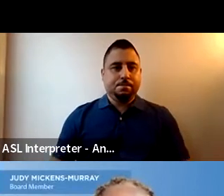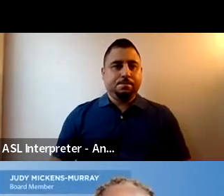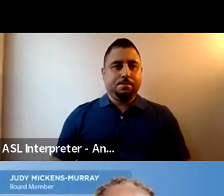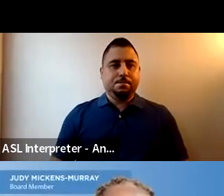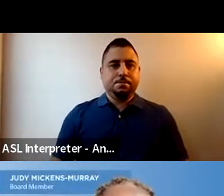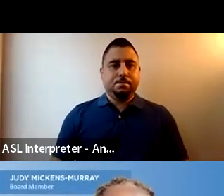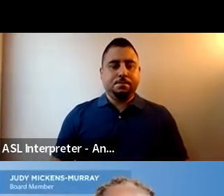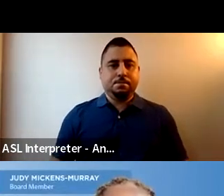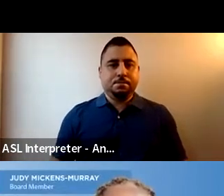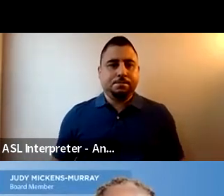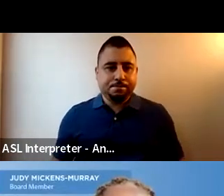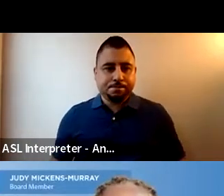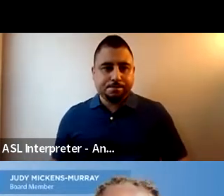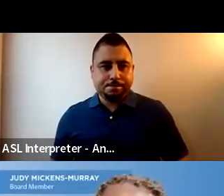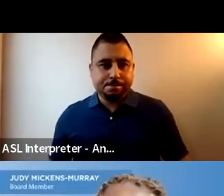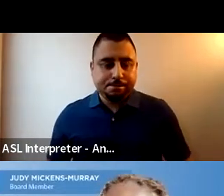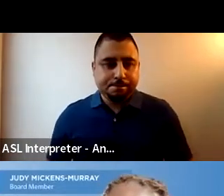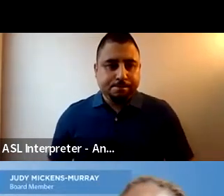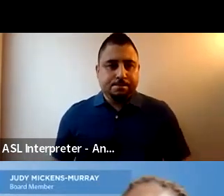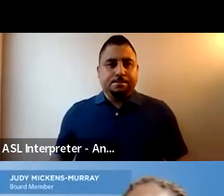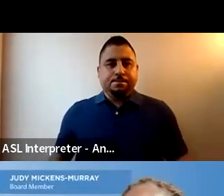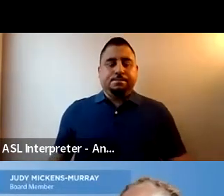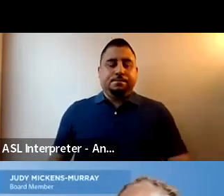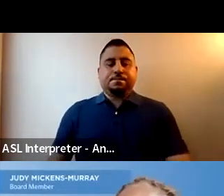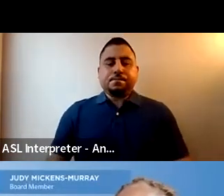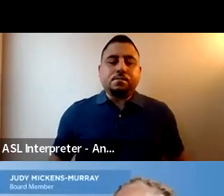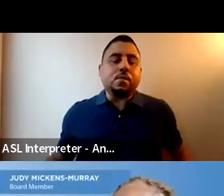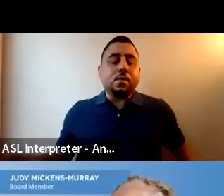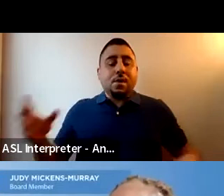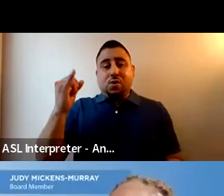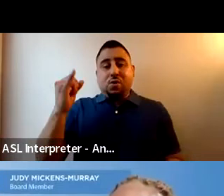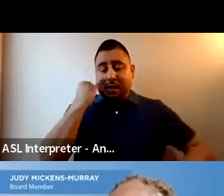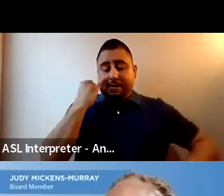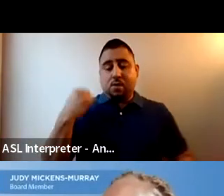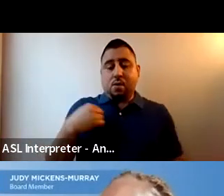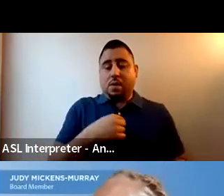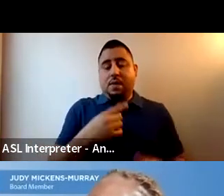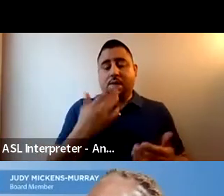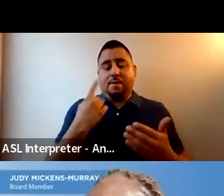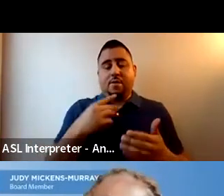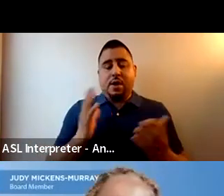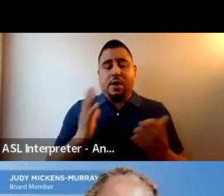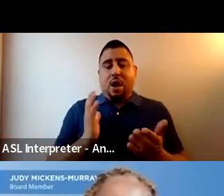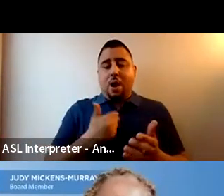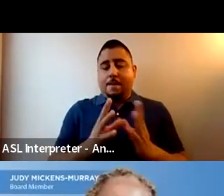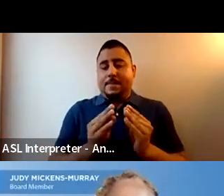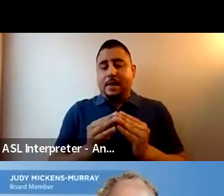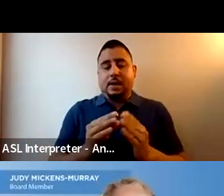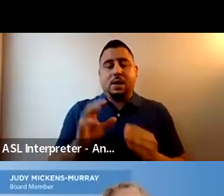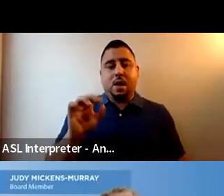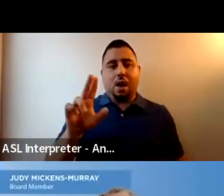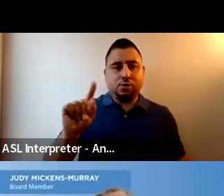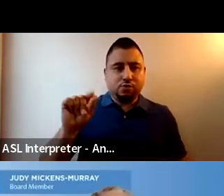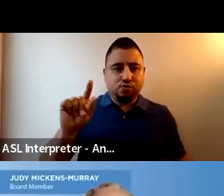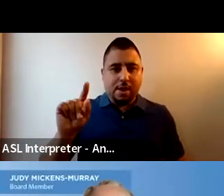del día de hoy, 20 de octubre. Le vamos a pedir que por favor apaguen toda la comunicación técnica que puede interferir con la reunión del día de